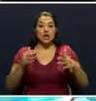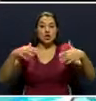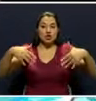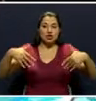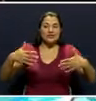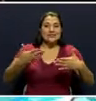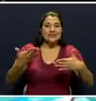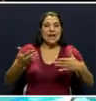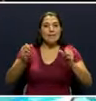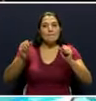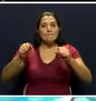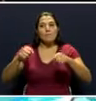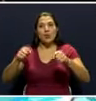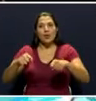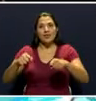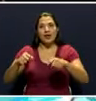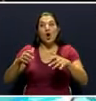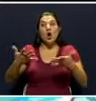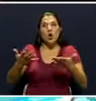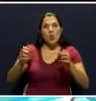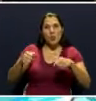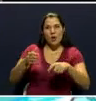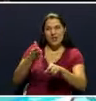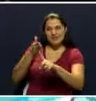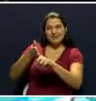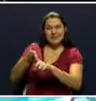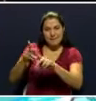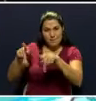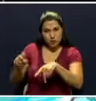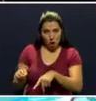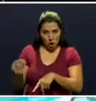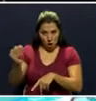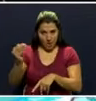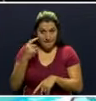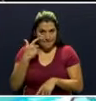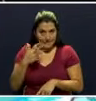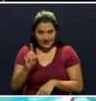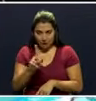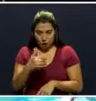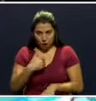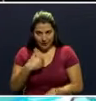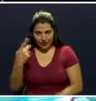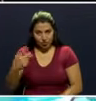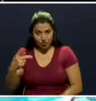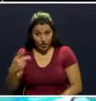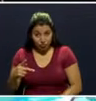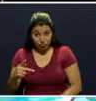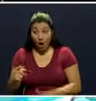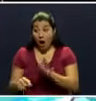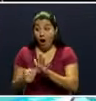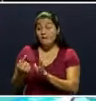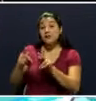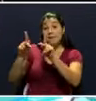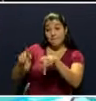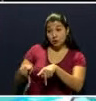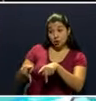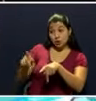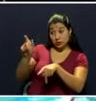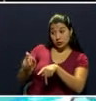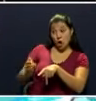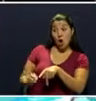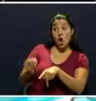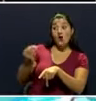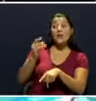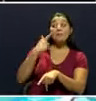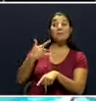imprevisibilidad sobre personas jóvenes que aparentemente no tienen factores de riesgo. Hay personas jóvenes que supuestamente no